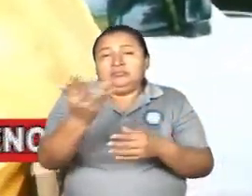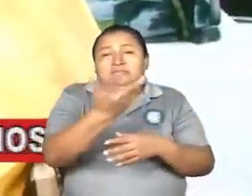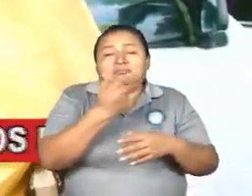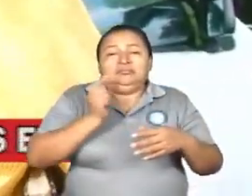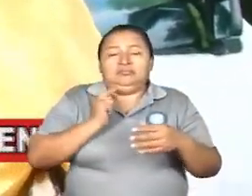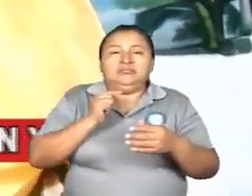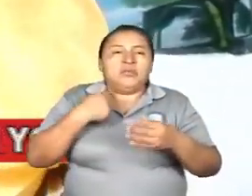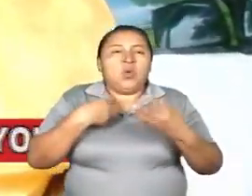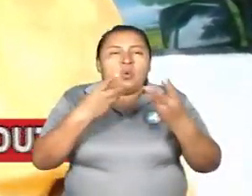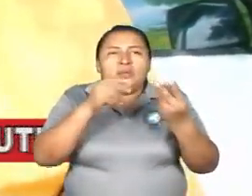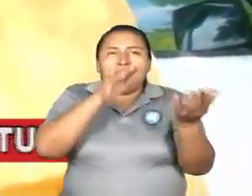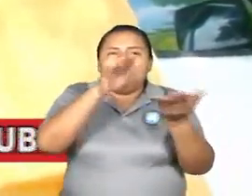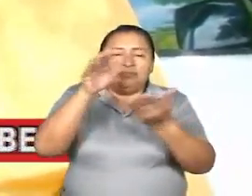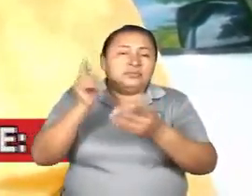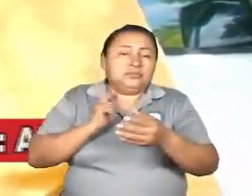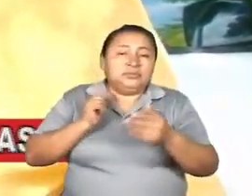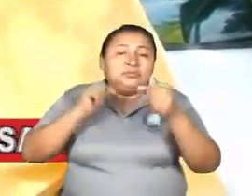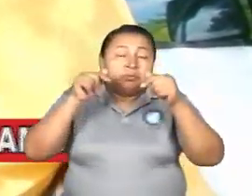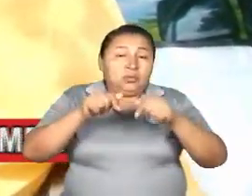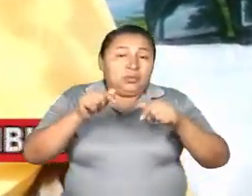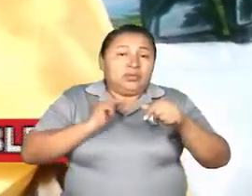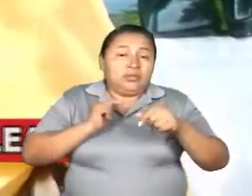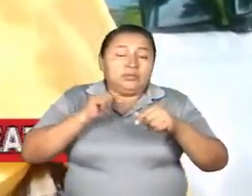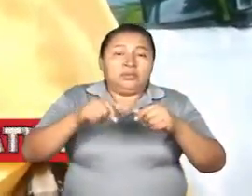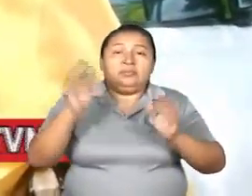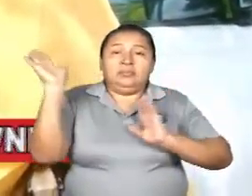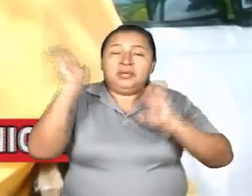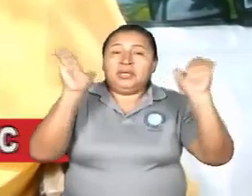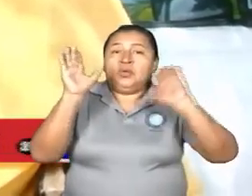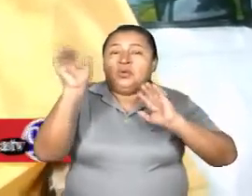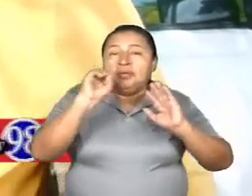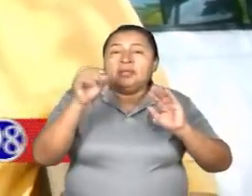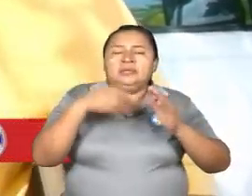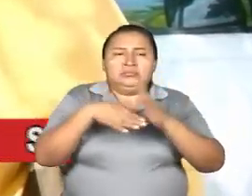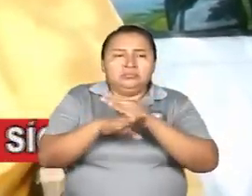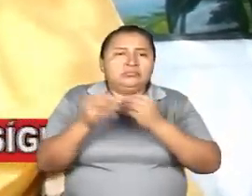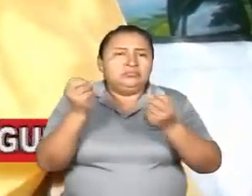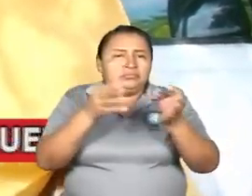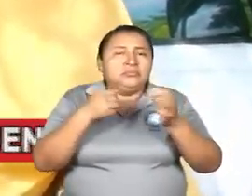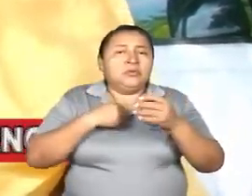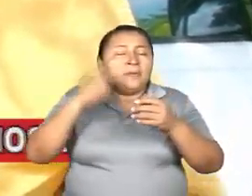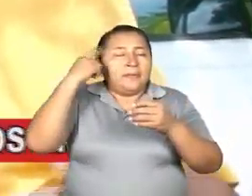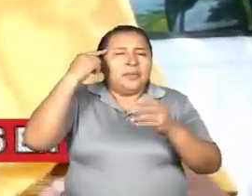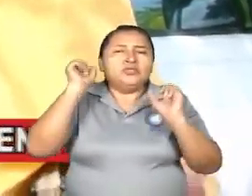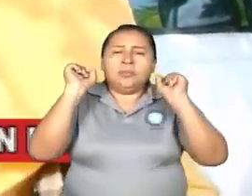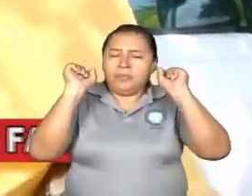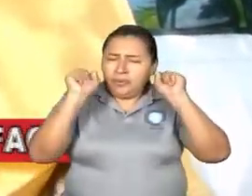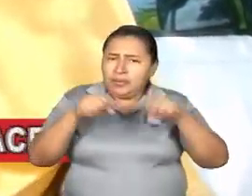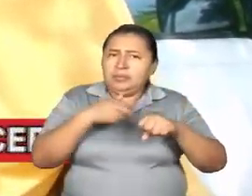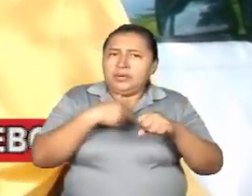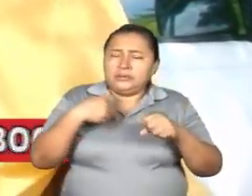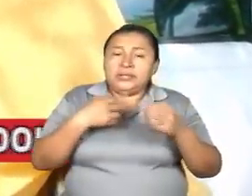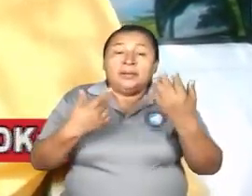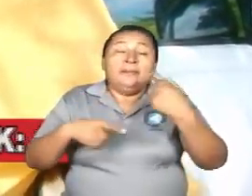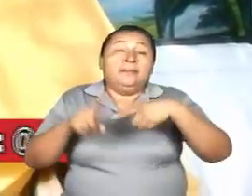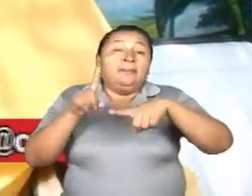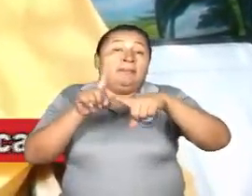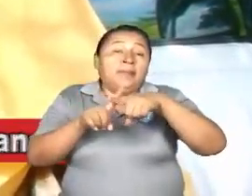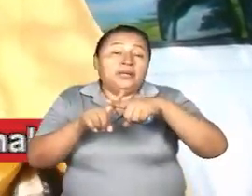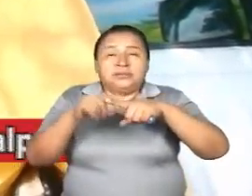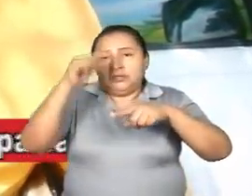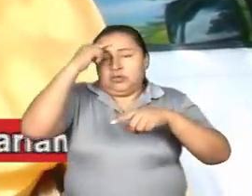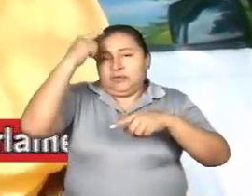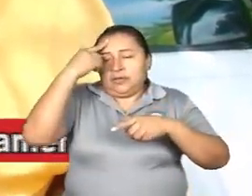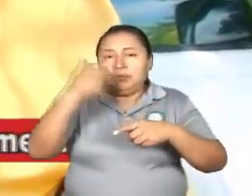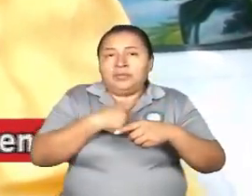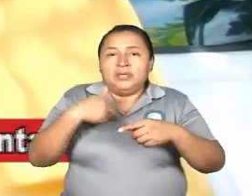y todo el inventario que estamos armando ahorita en el mercado oriental que está entrando, creo que tenemos esa posibilidad de mala inyección que el gobierno va a